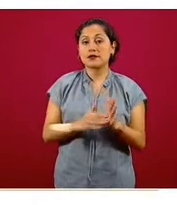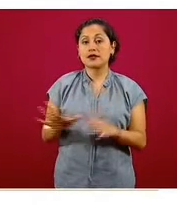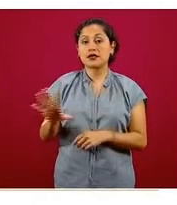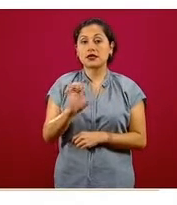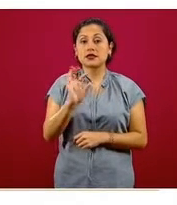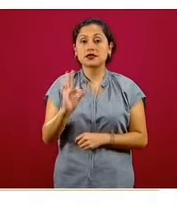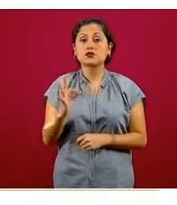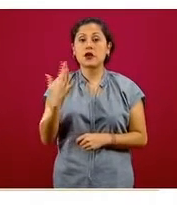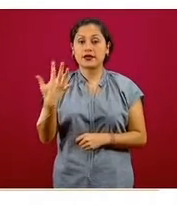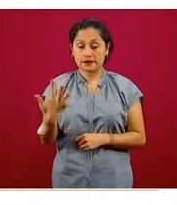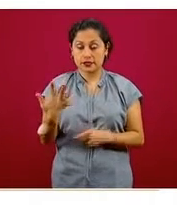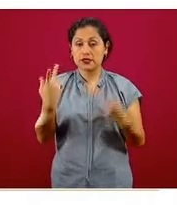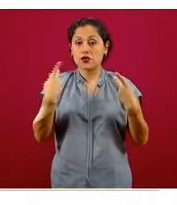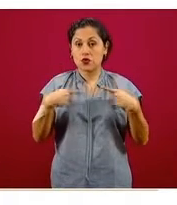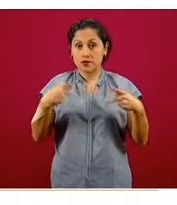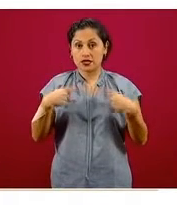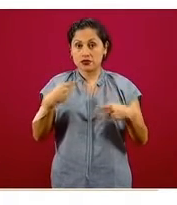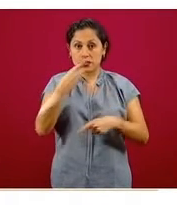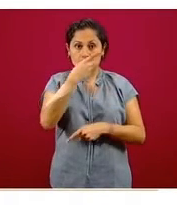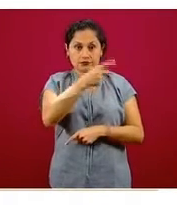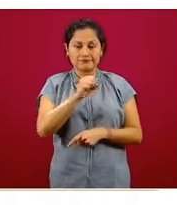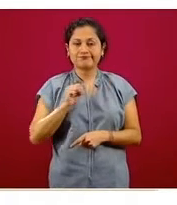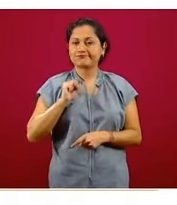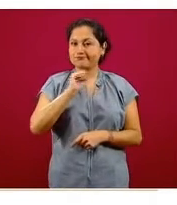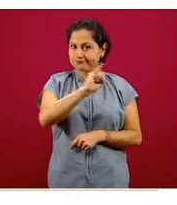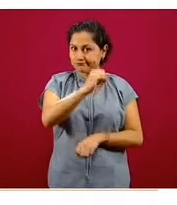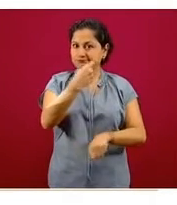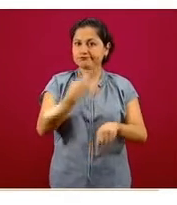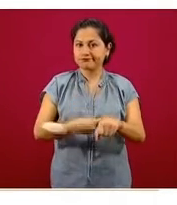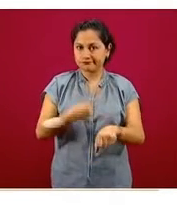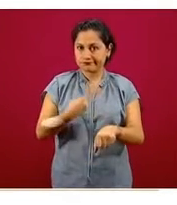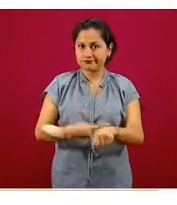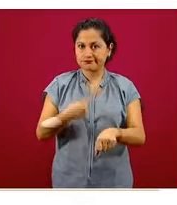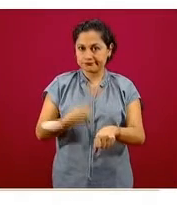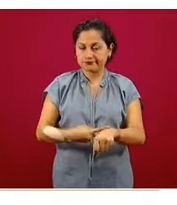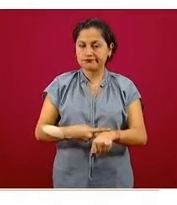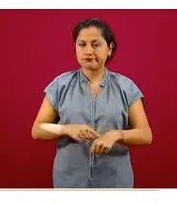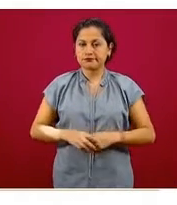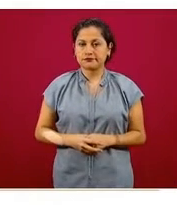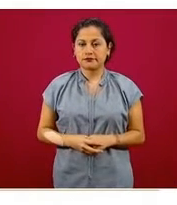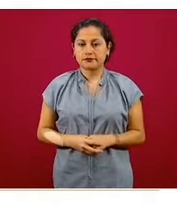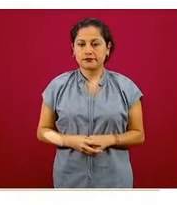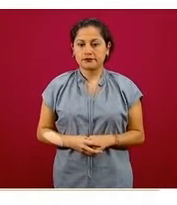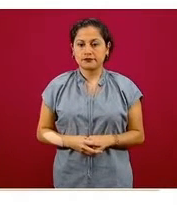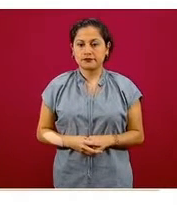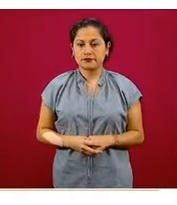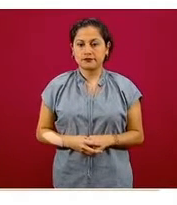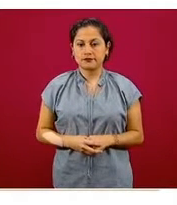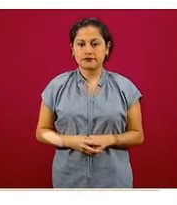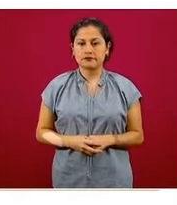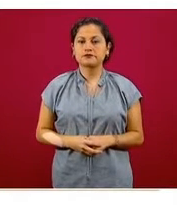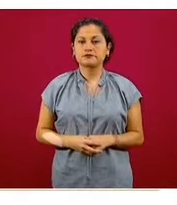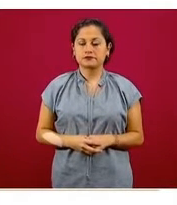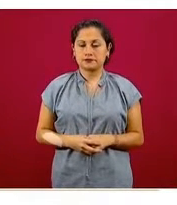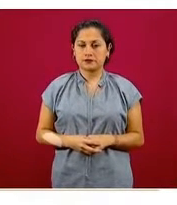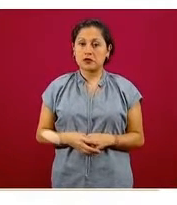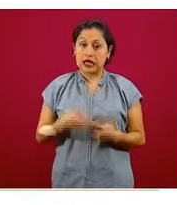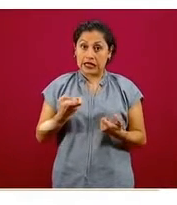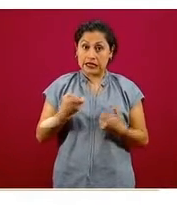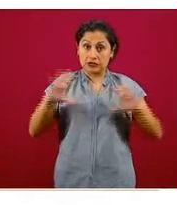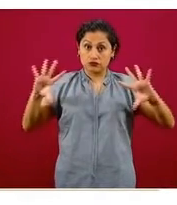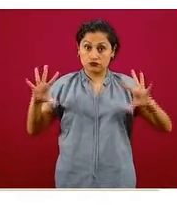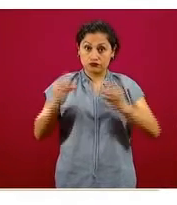180.545 hasta el momento, que son los casos acumulados confirmados, precisamente se encontró el virus y por lo tanto son los